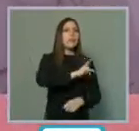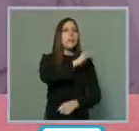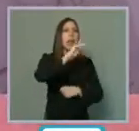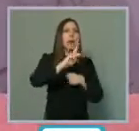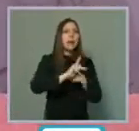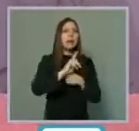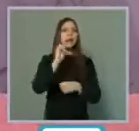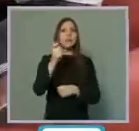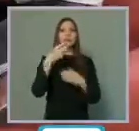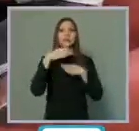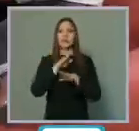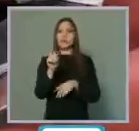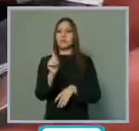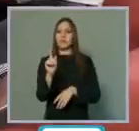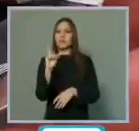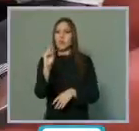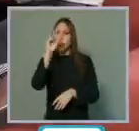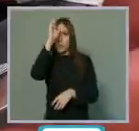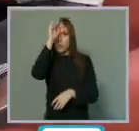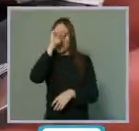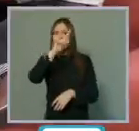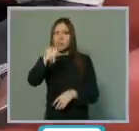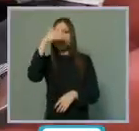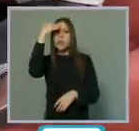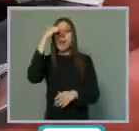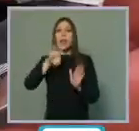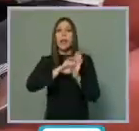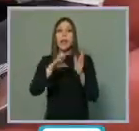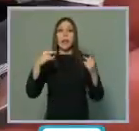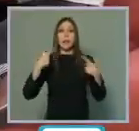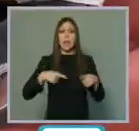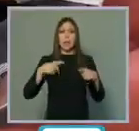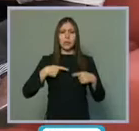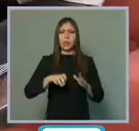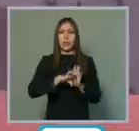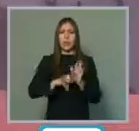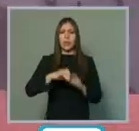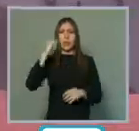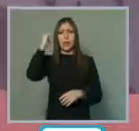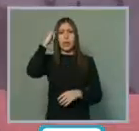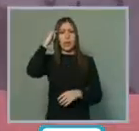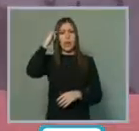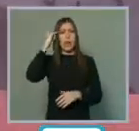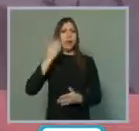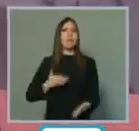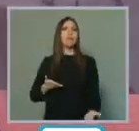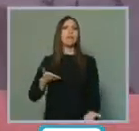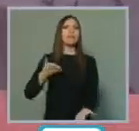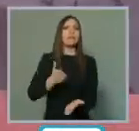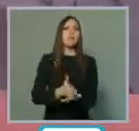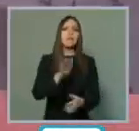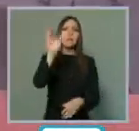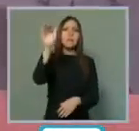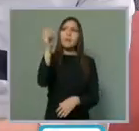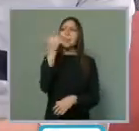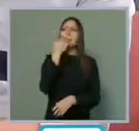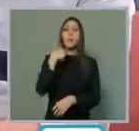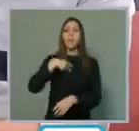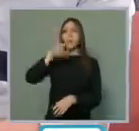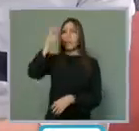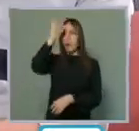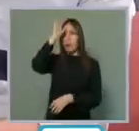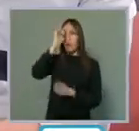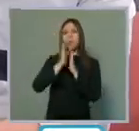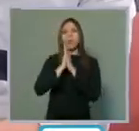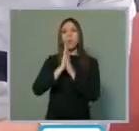decirlo. También conocemos y puede acercarse una persona indígena a alegar alguna cuestión de inconformidad que quiera que el tribunal conozca y